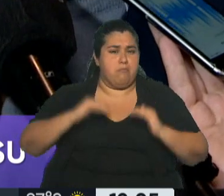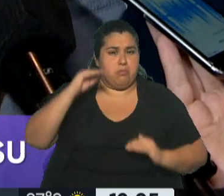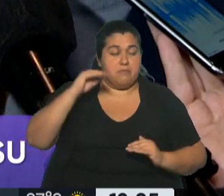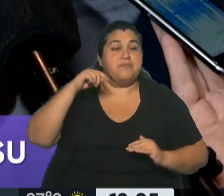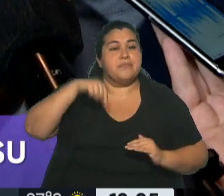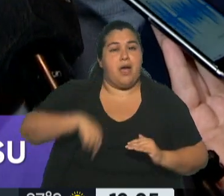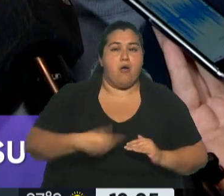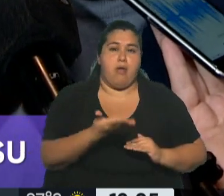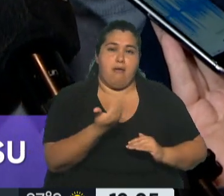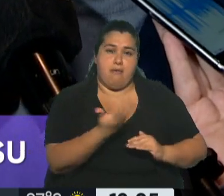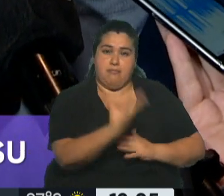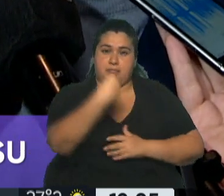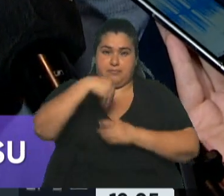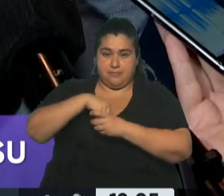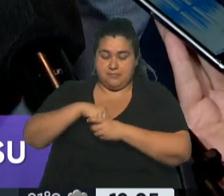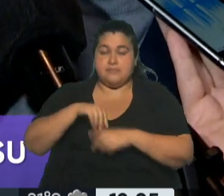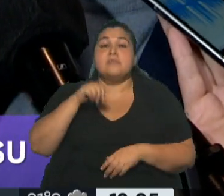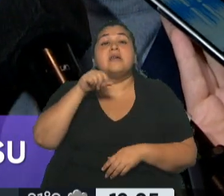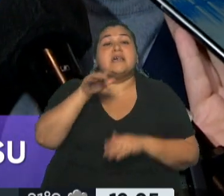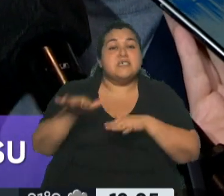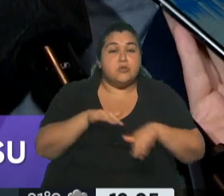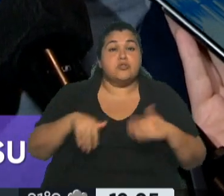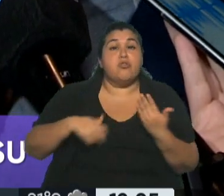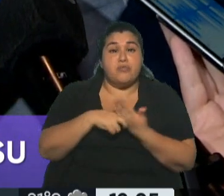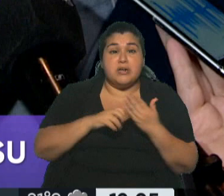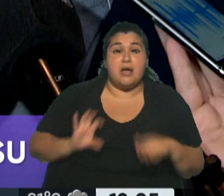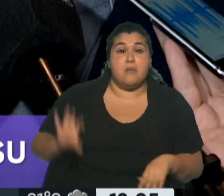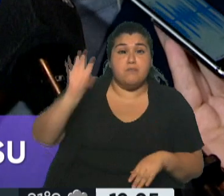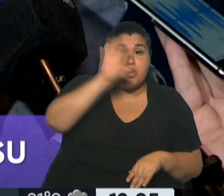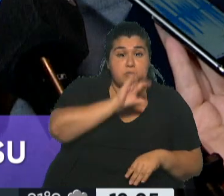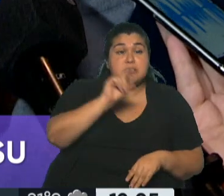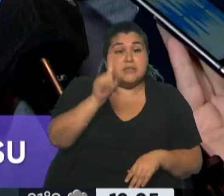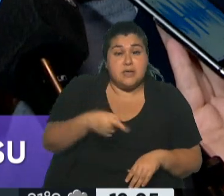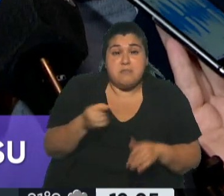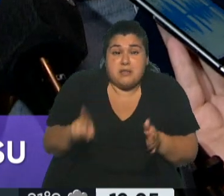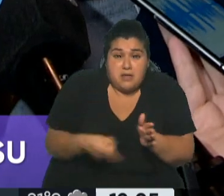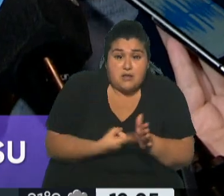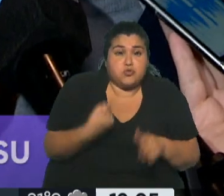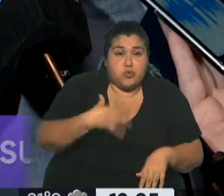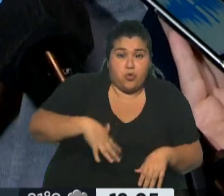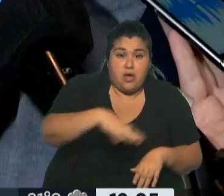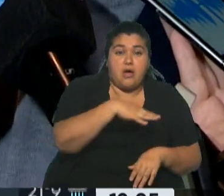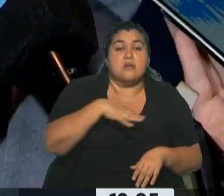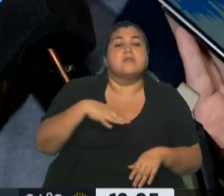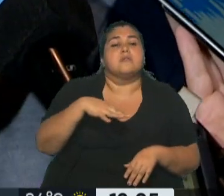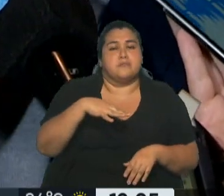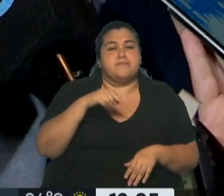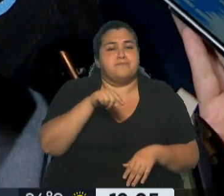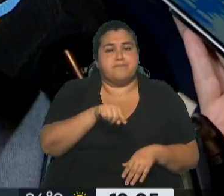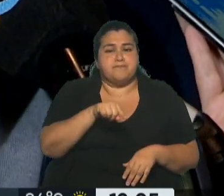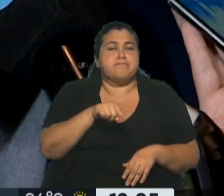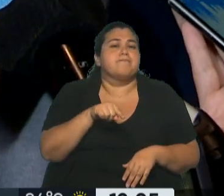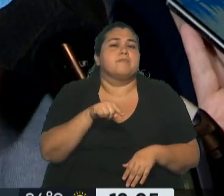señala entre otras cuestiones que la situación fiscal de las provincias y de la ciudad Autónoma de Buenos Aires ha sido menos